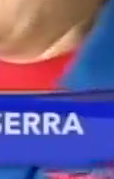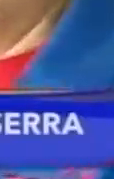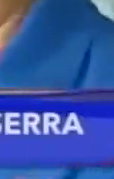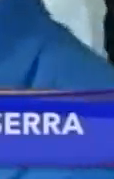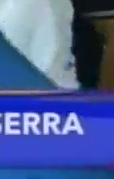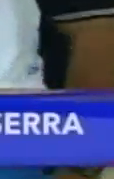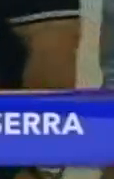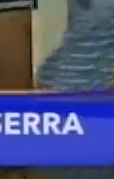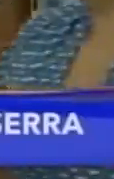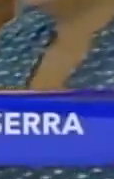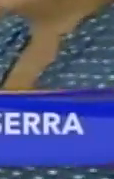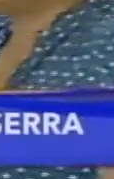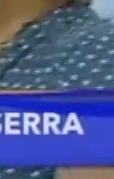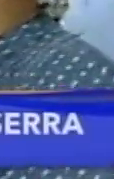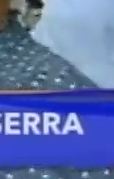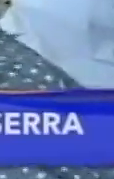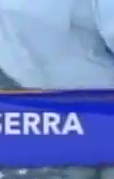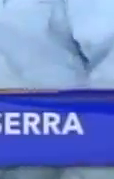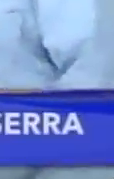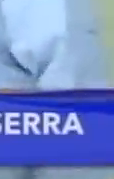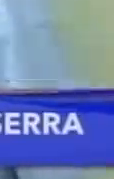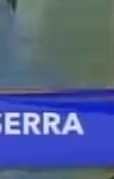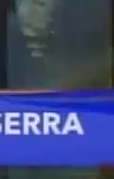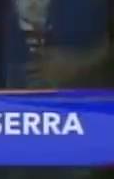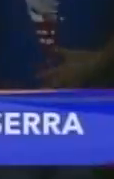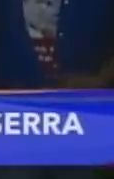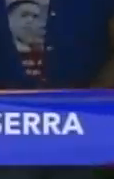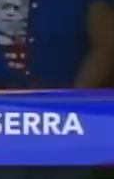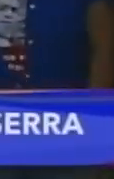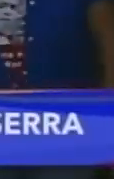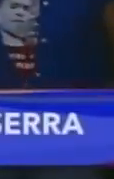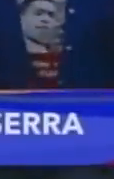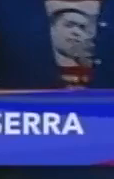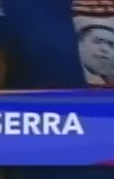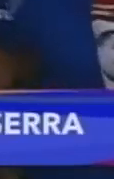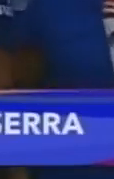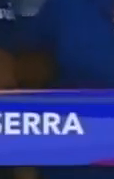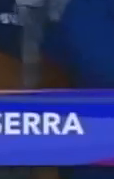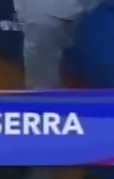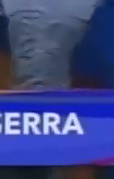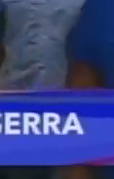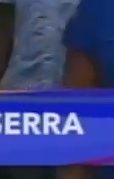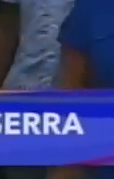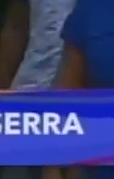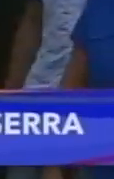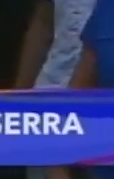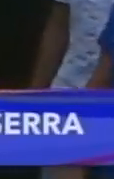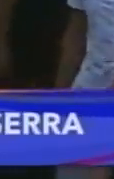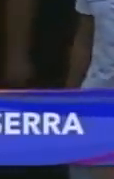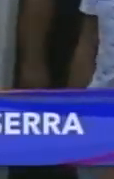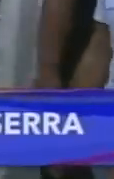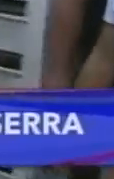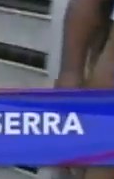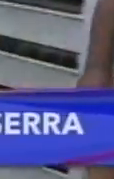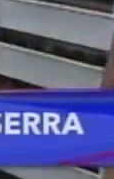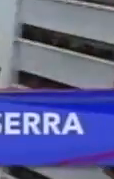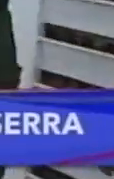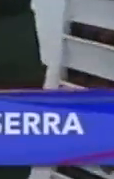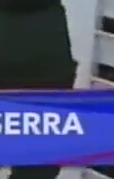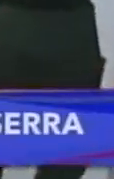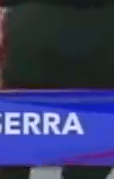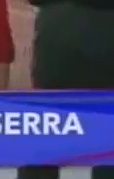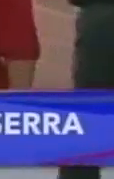productiva. Pero antes de pasar a la parte productiva, aquí tenemos una bella niña que nos va a bailar y nos va a enviar